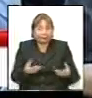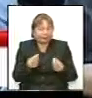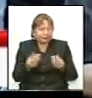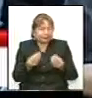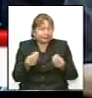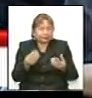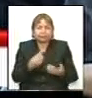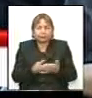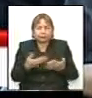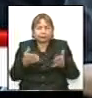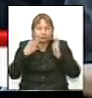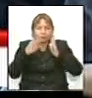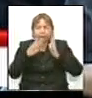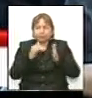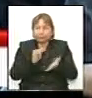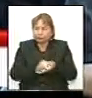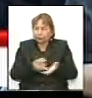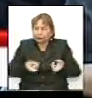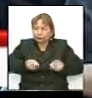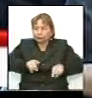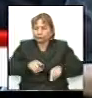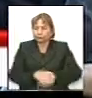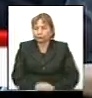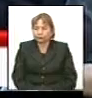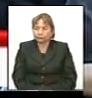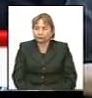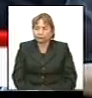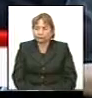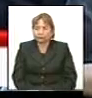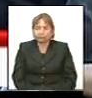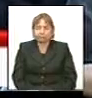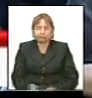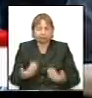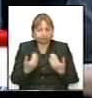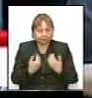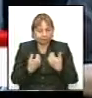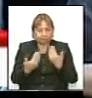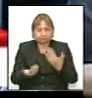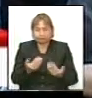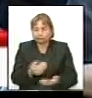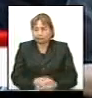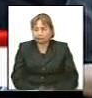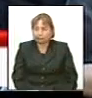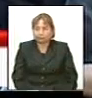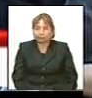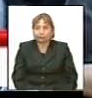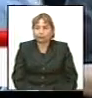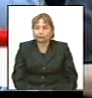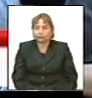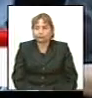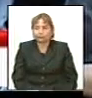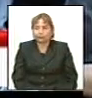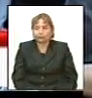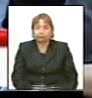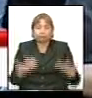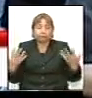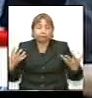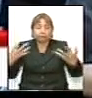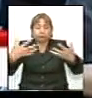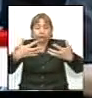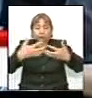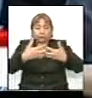actividades entonces cuando el colega de mis menciona de que la amarilla también no articulan las